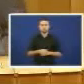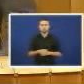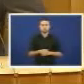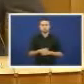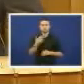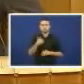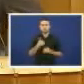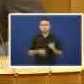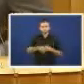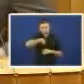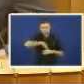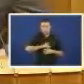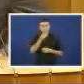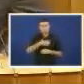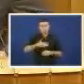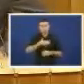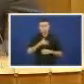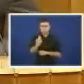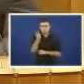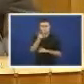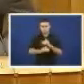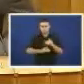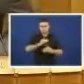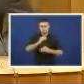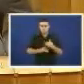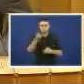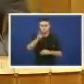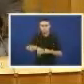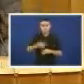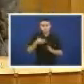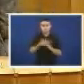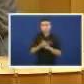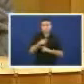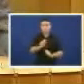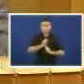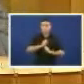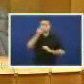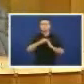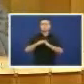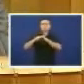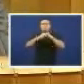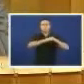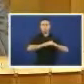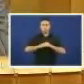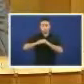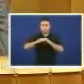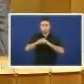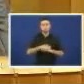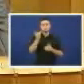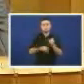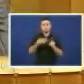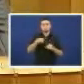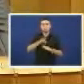avanzar en benestar significa tamén avanzar en igualdade na construcción dun novo país